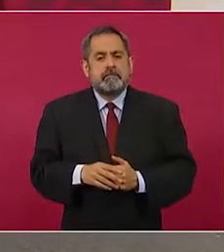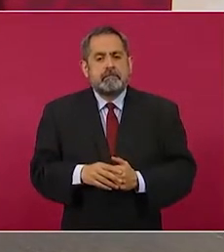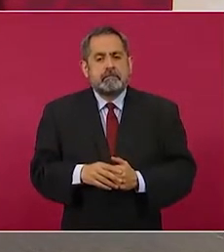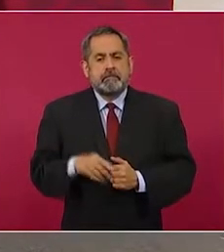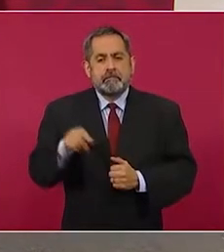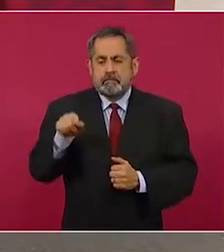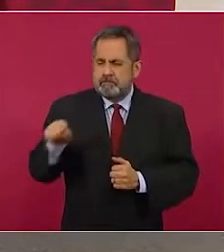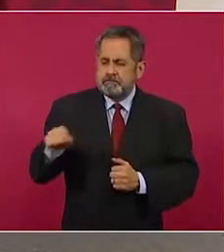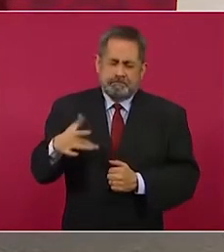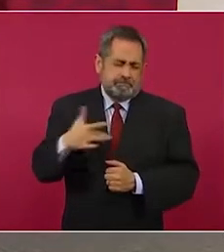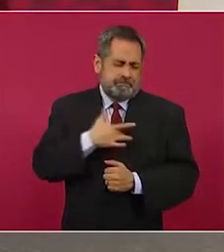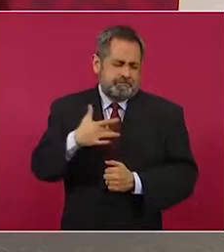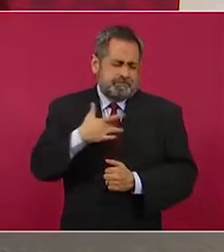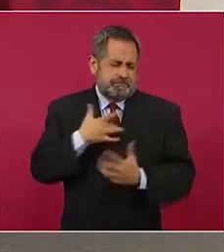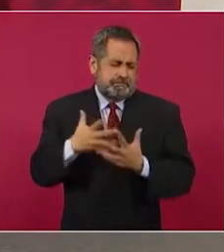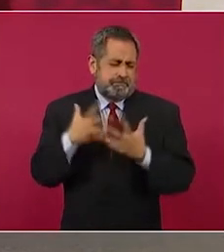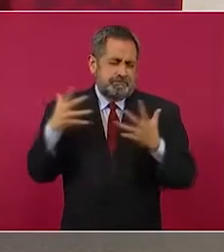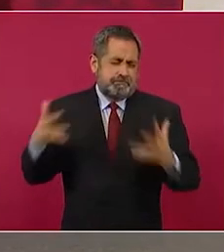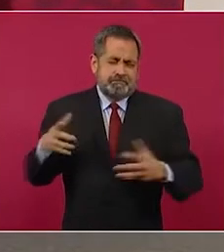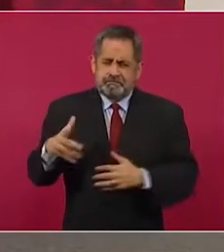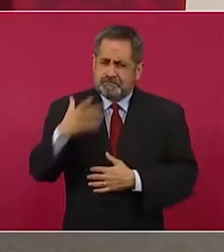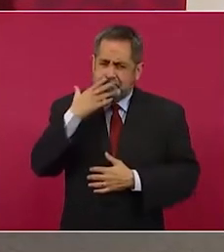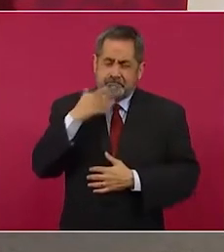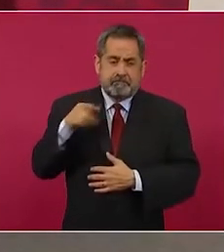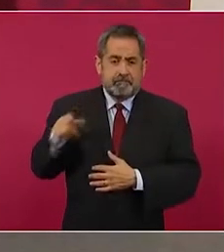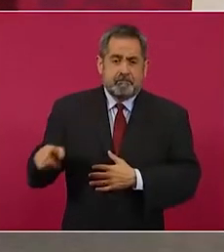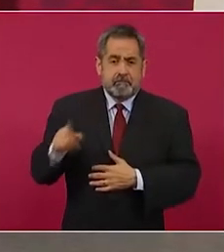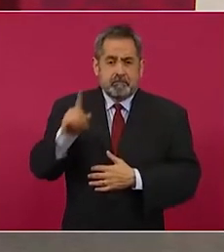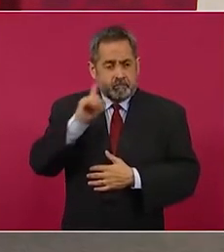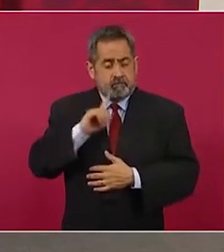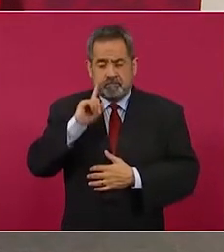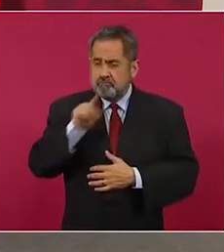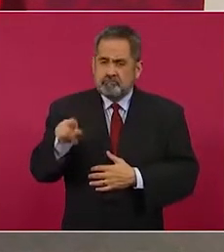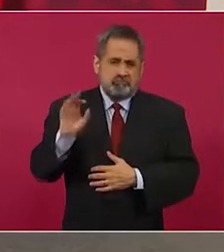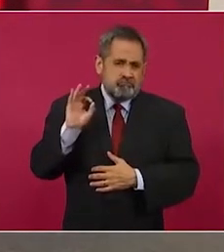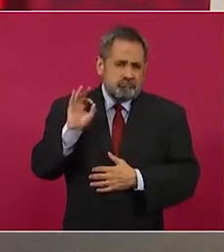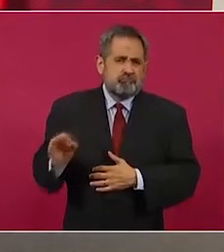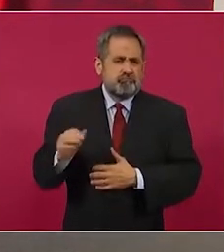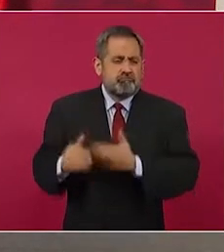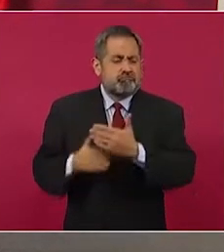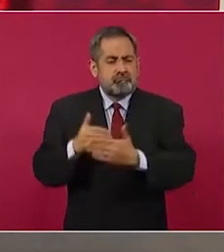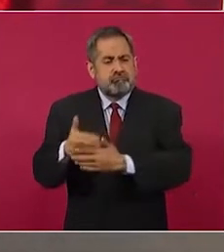es puro corazón y es una mujer